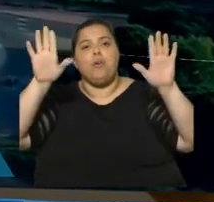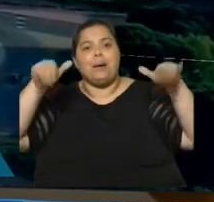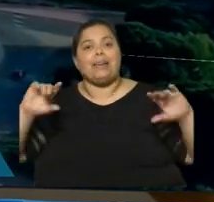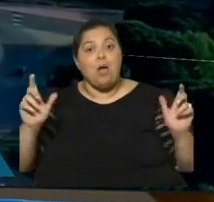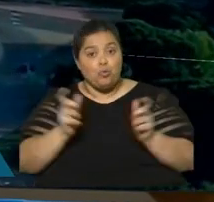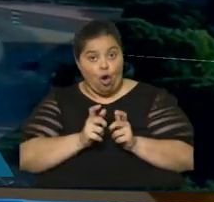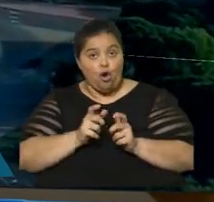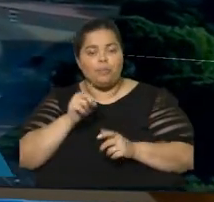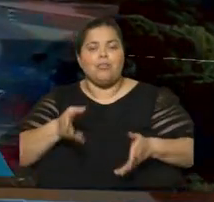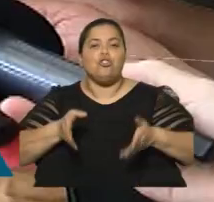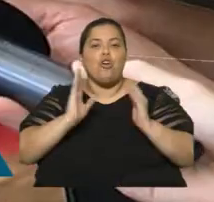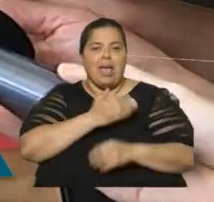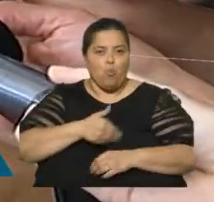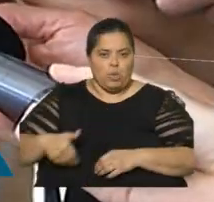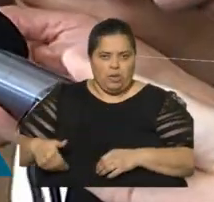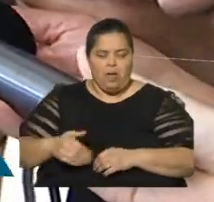Torre Ejecutiva.